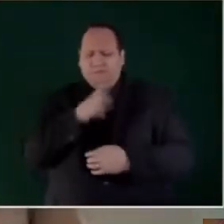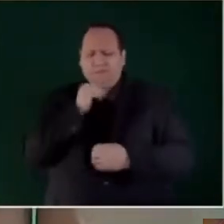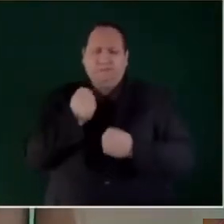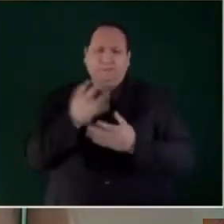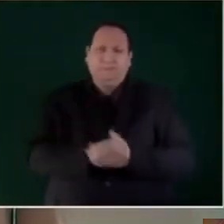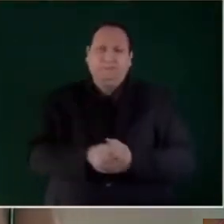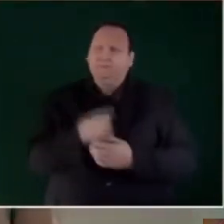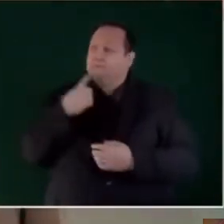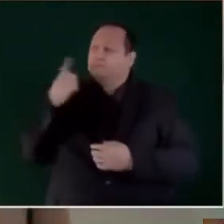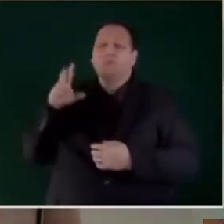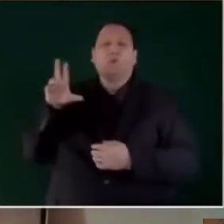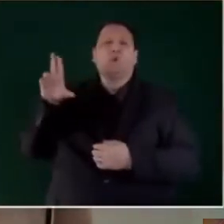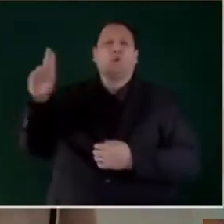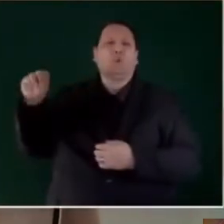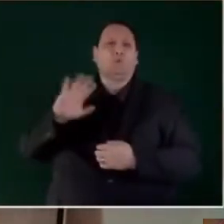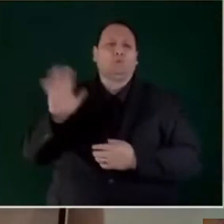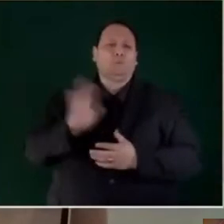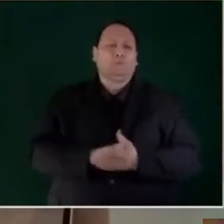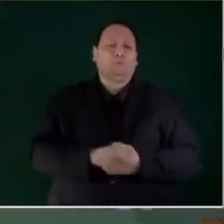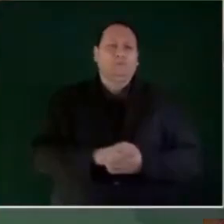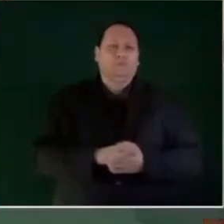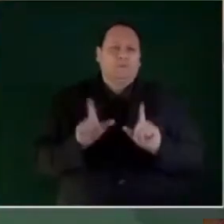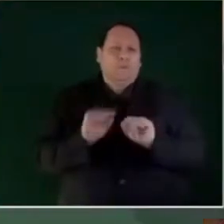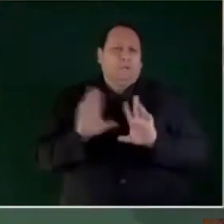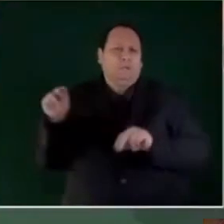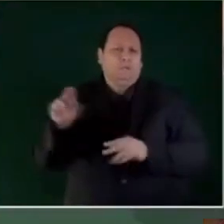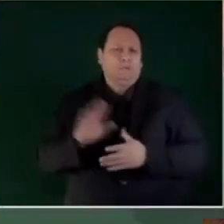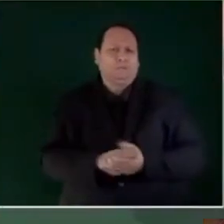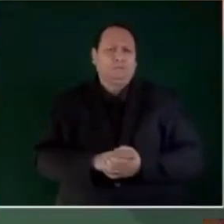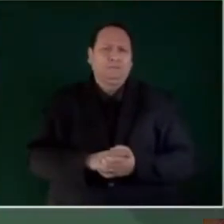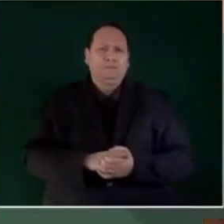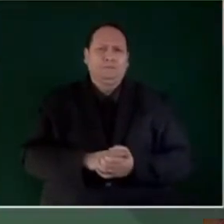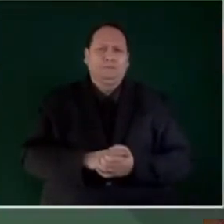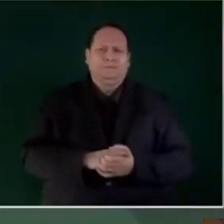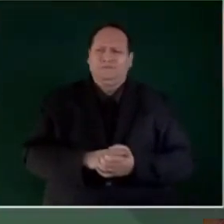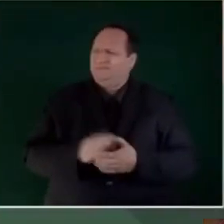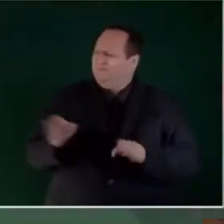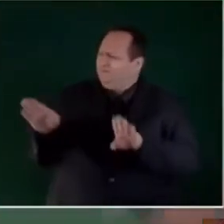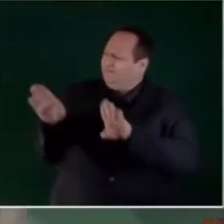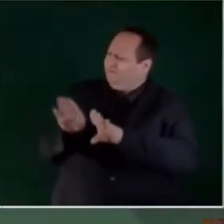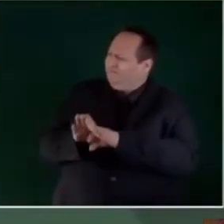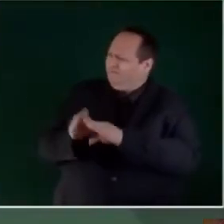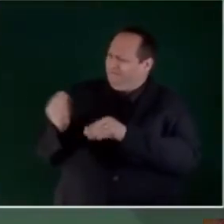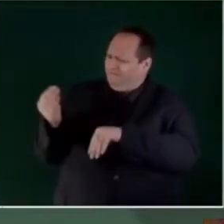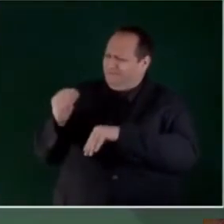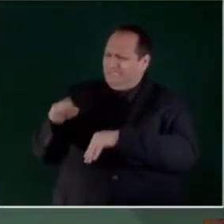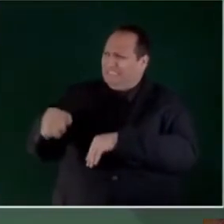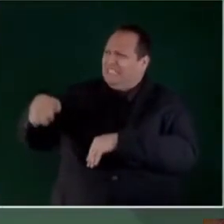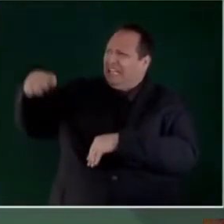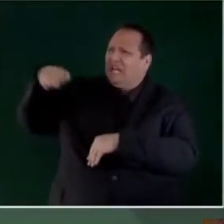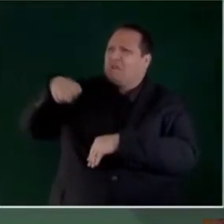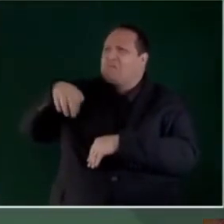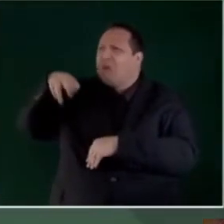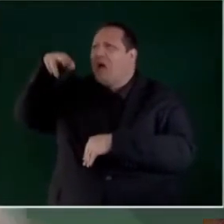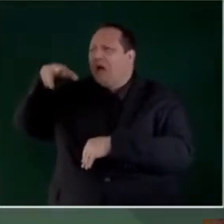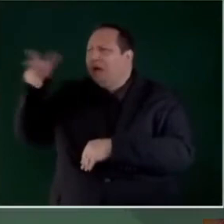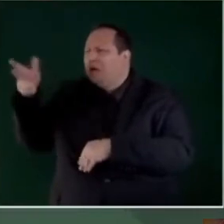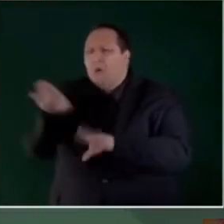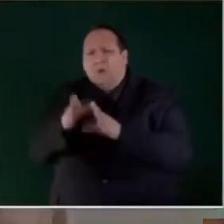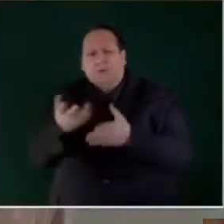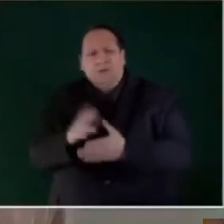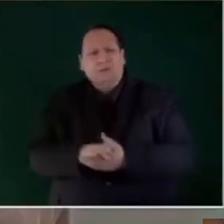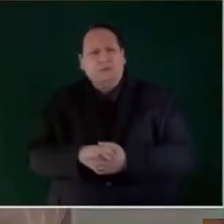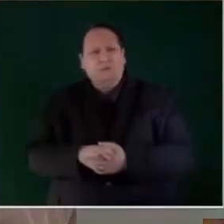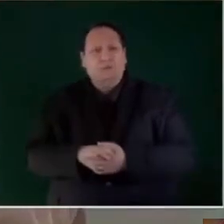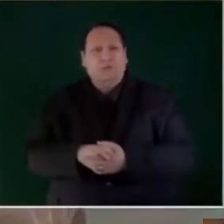bueno, les dijimos que no. ¿Sí? ¿Que cómo íbamos a hacer eso? Pero